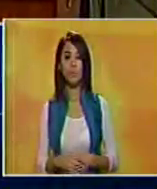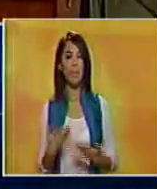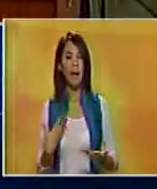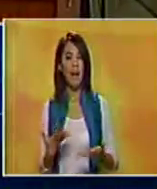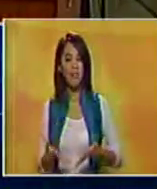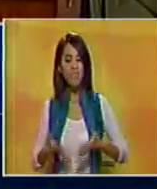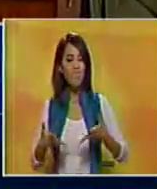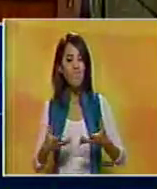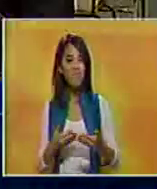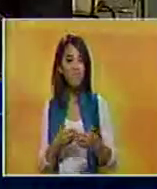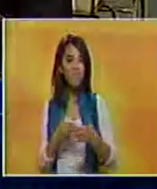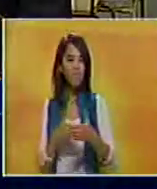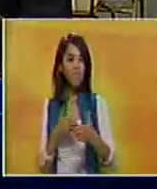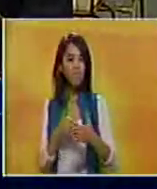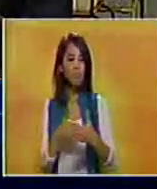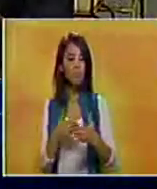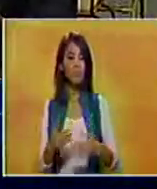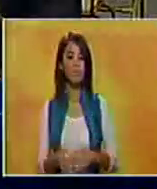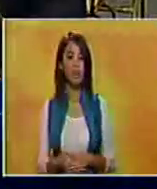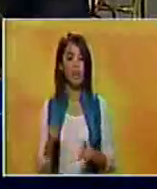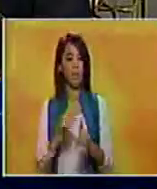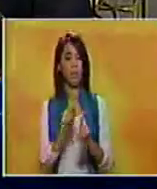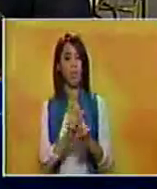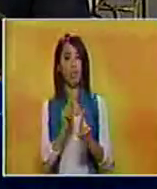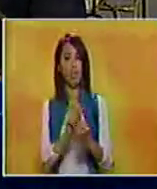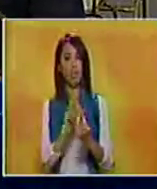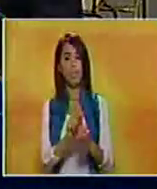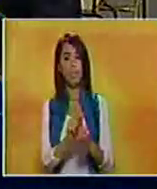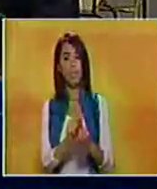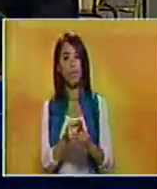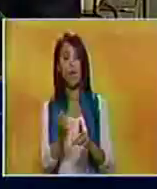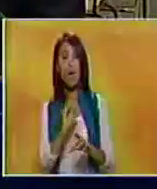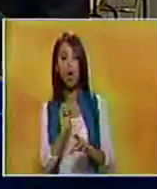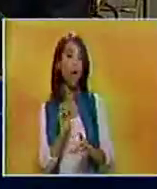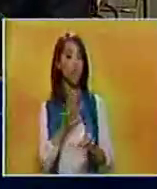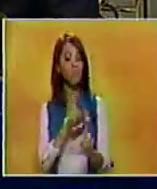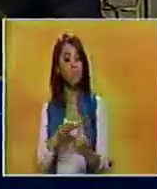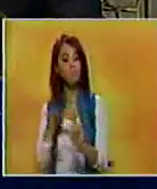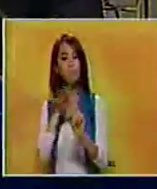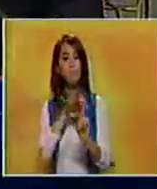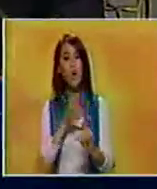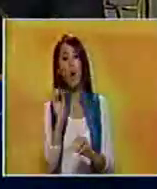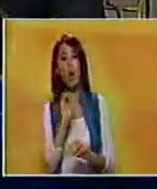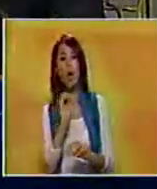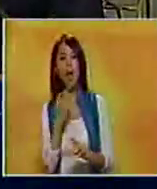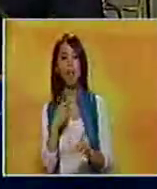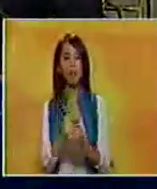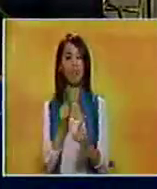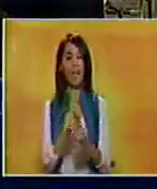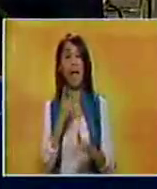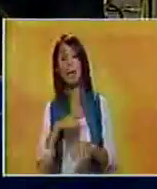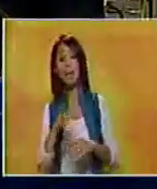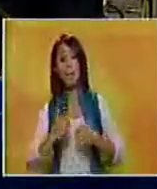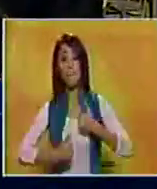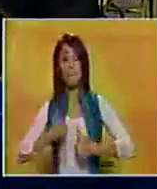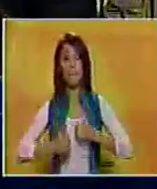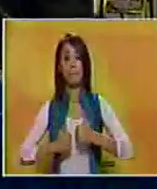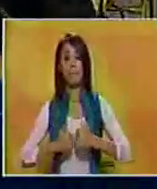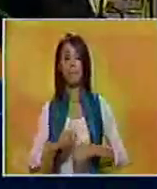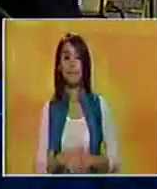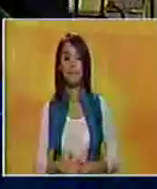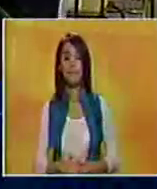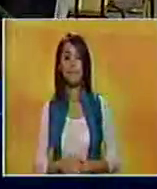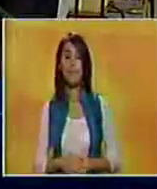sobornar, para chantajear, para amenazar a aquellos candidatos y factores de